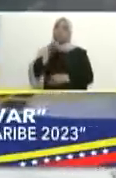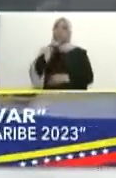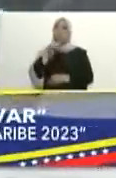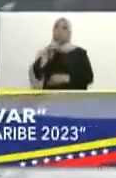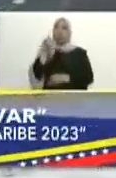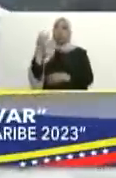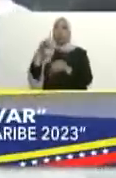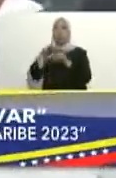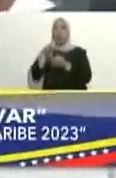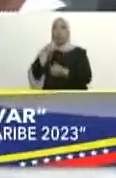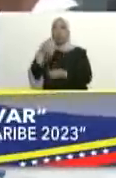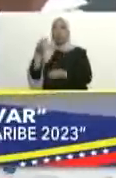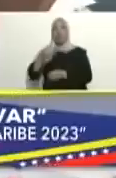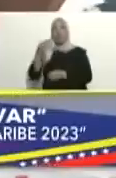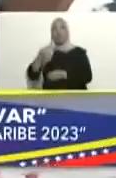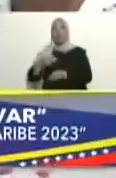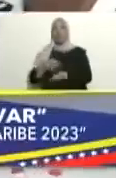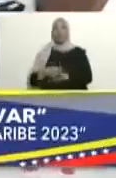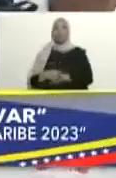de la honestidad